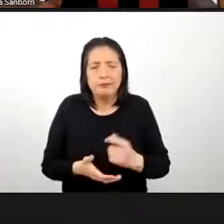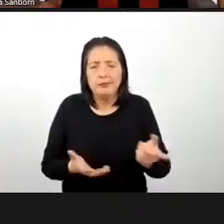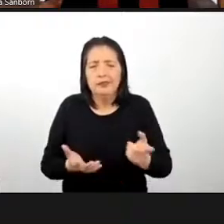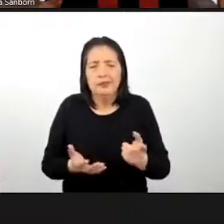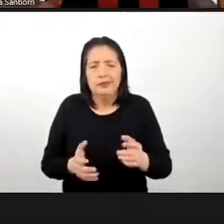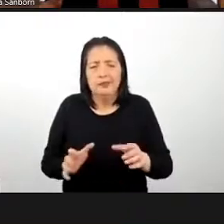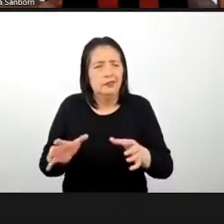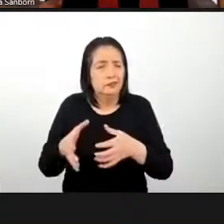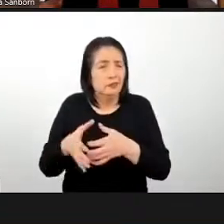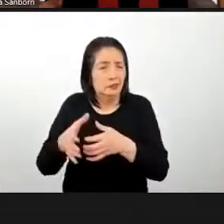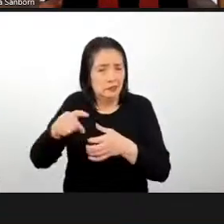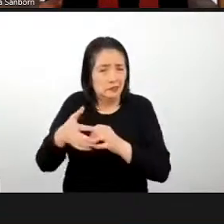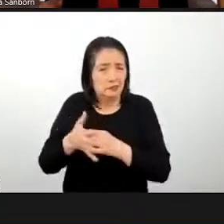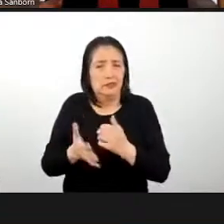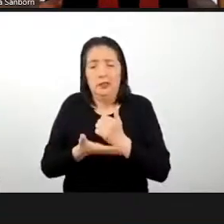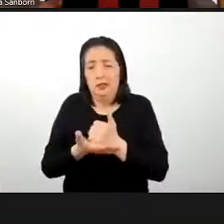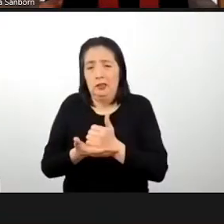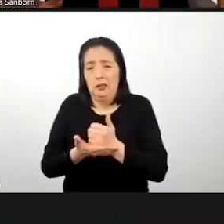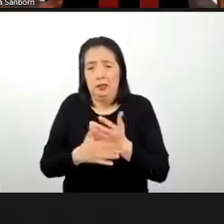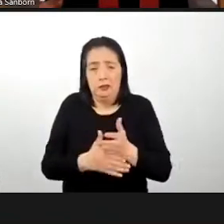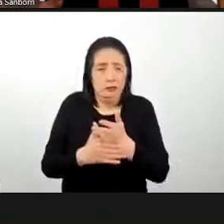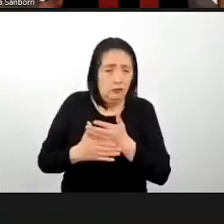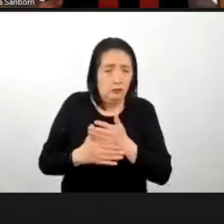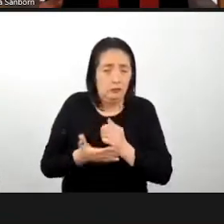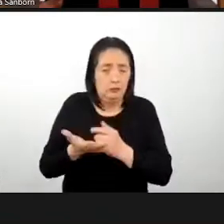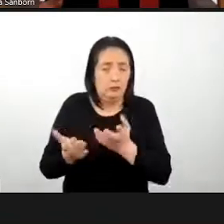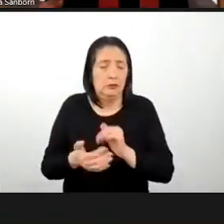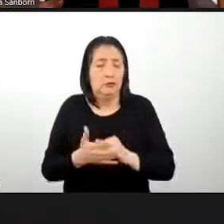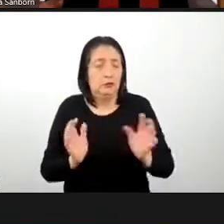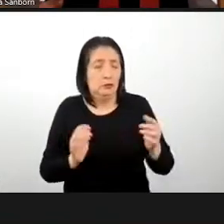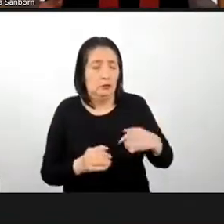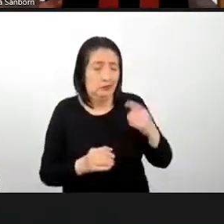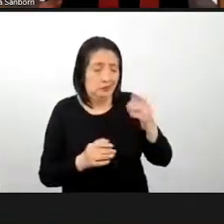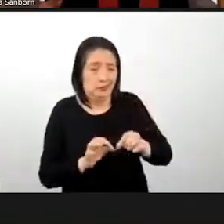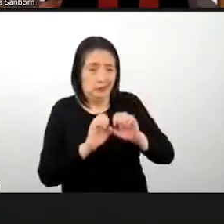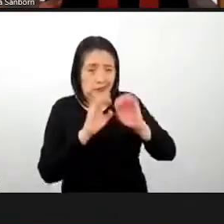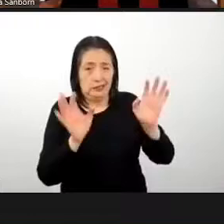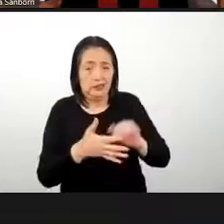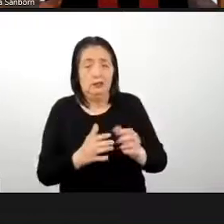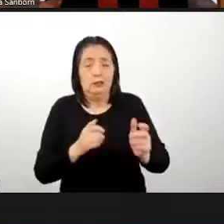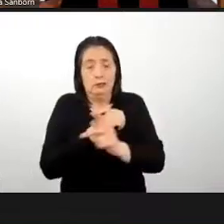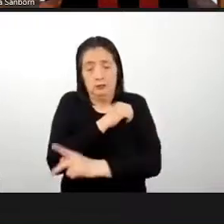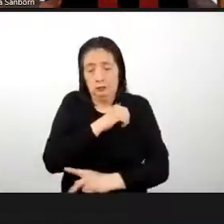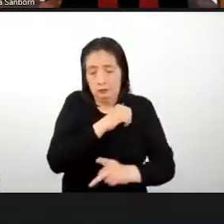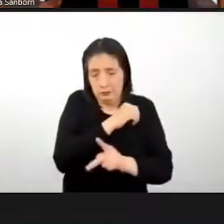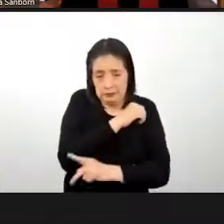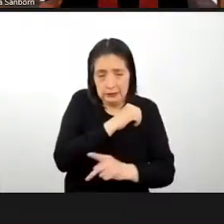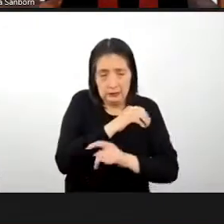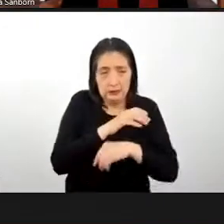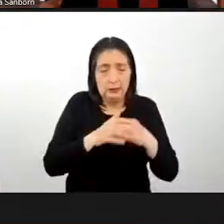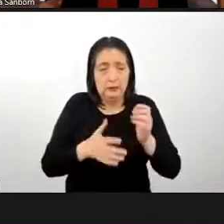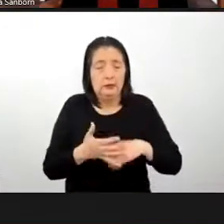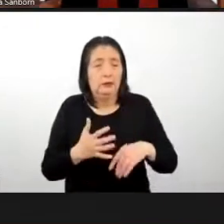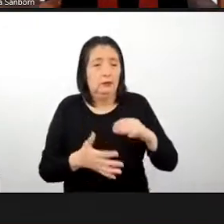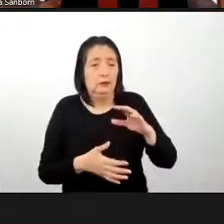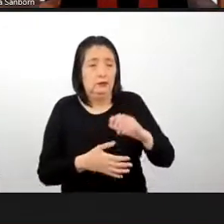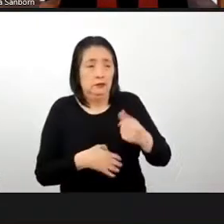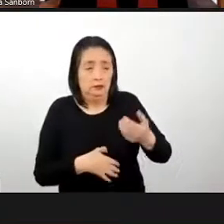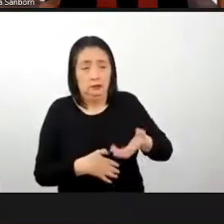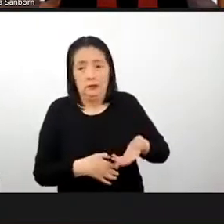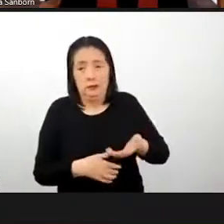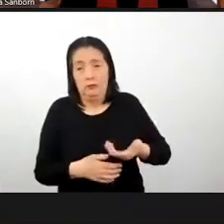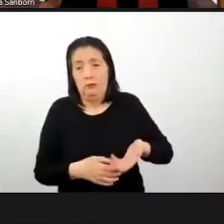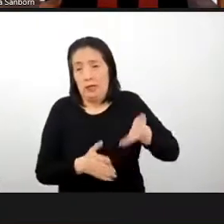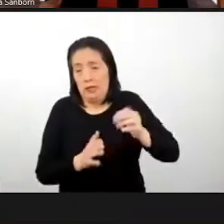jurídica del deber de cooperación. Es decir, está claro que nosotros, los países occidentales de renta alta, tenemos la